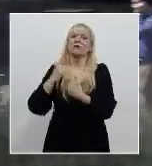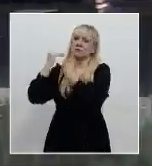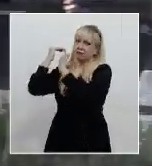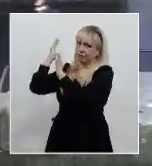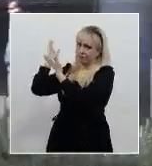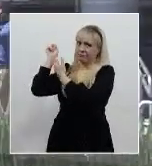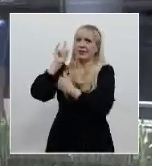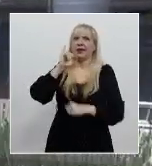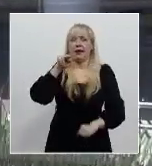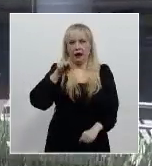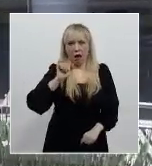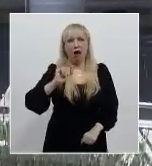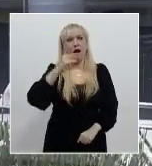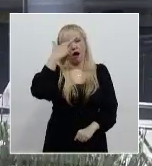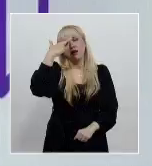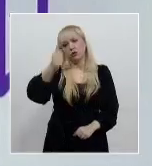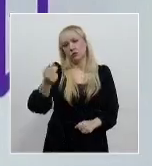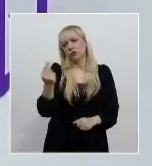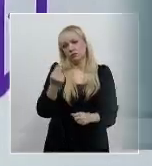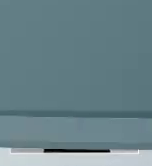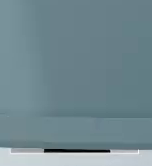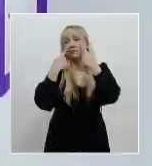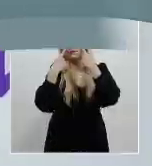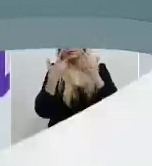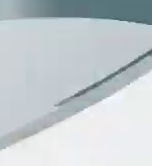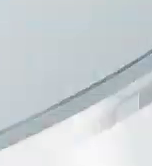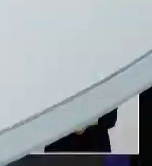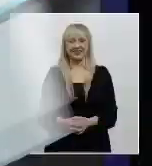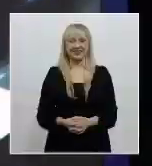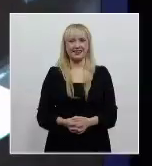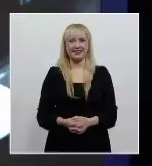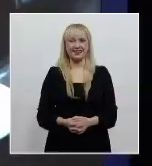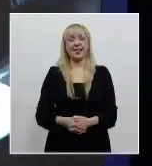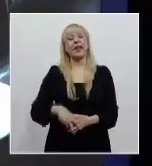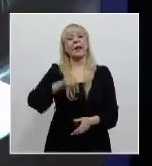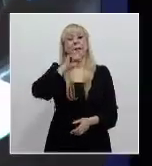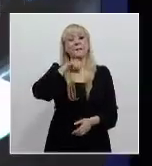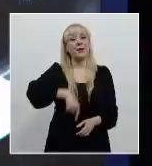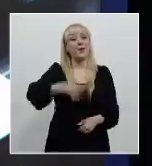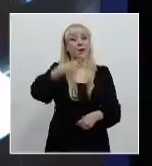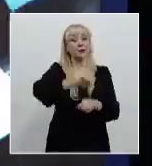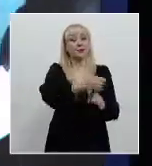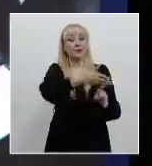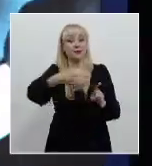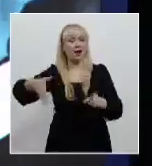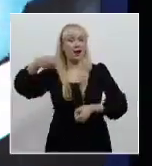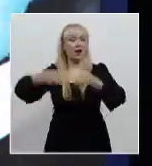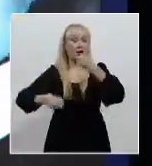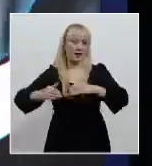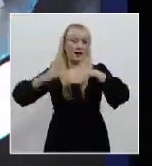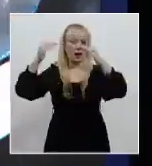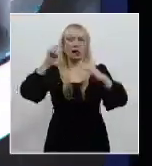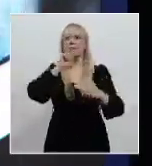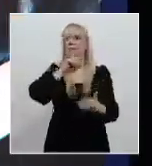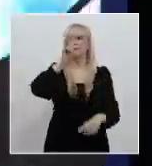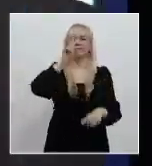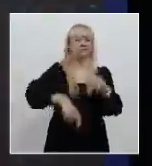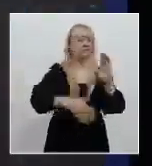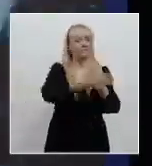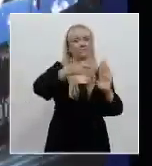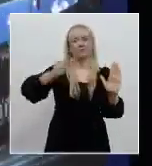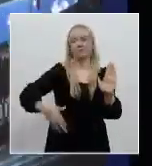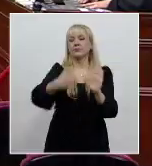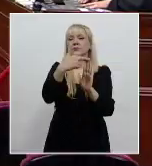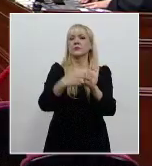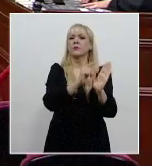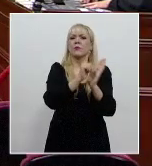canal del Poder Judicial de la Federación, Mario López Peña. Esta semana, el Pleno de la Corte también expulsó del Sistema Normativo